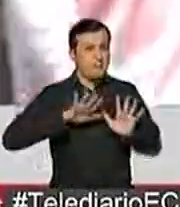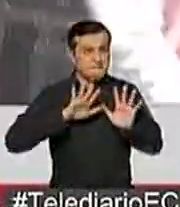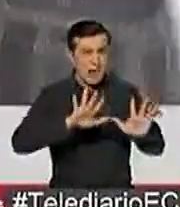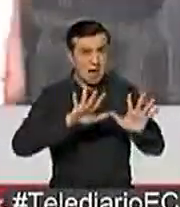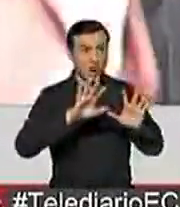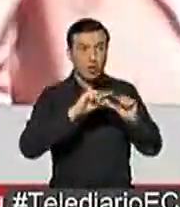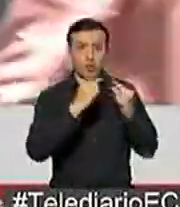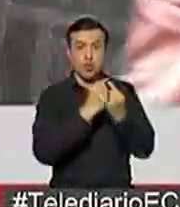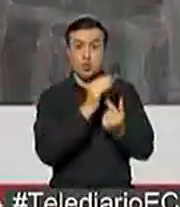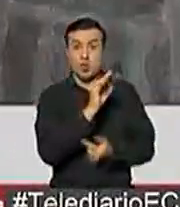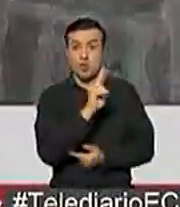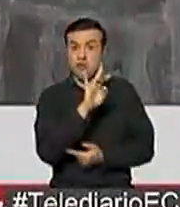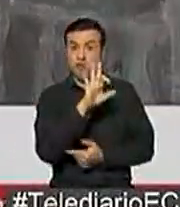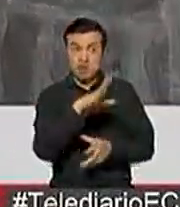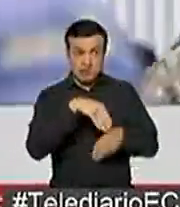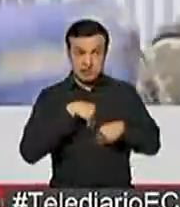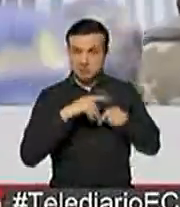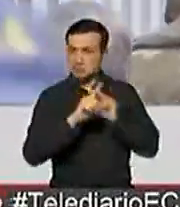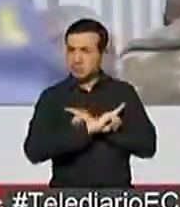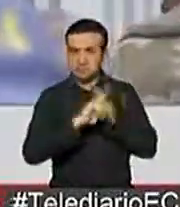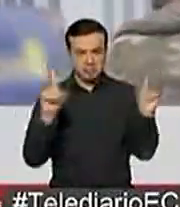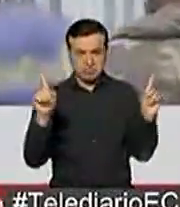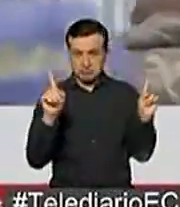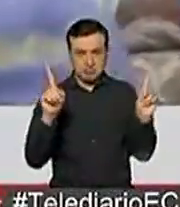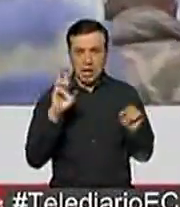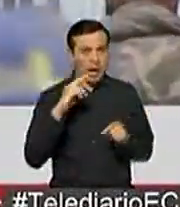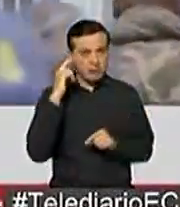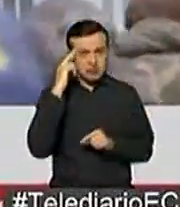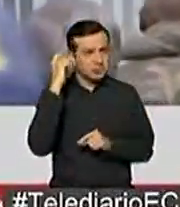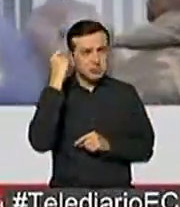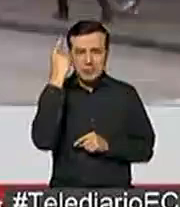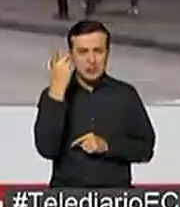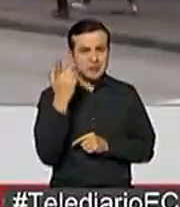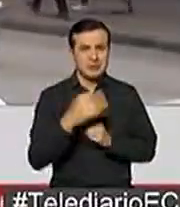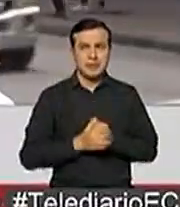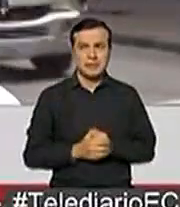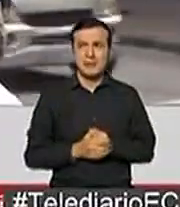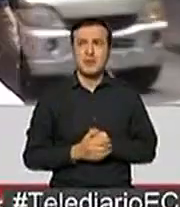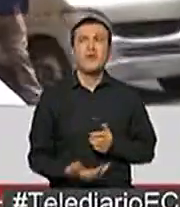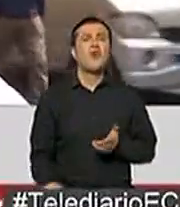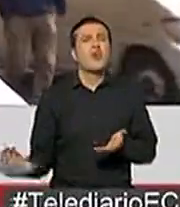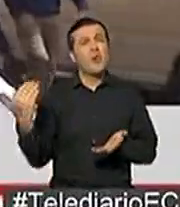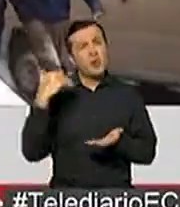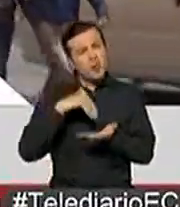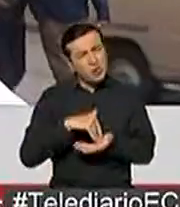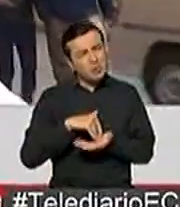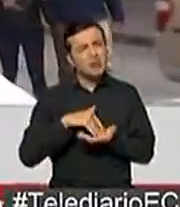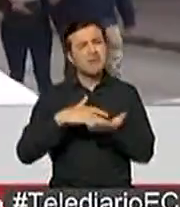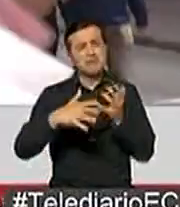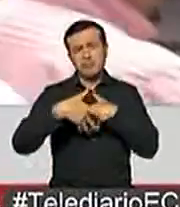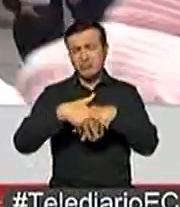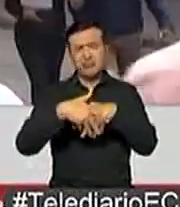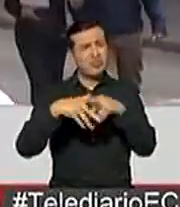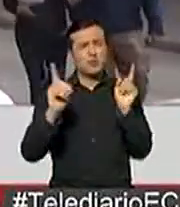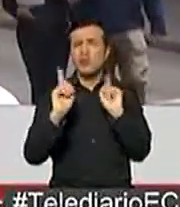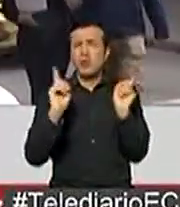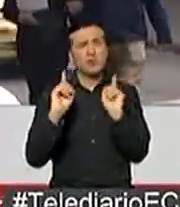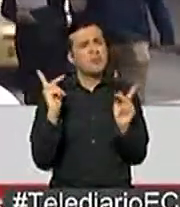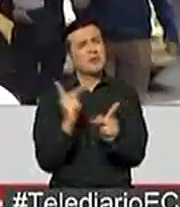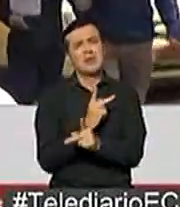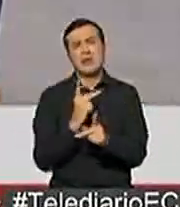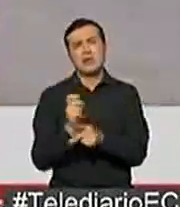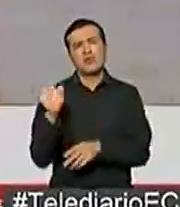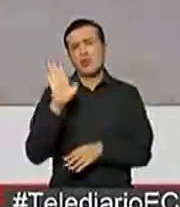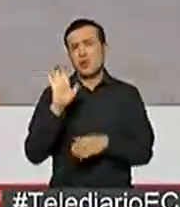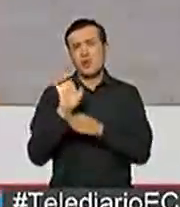por el frente unitario de trabajadores no cabe no tiene sentido' acotaron tener otra de esas sería tremendo terrible para el